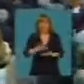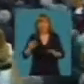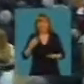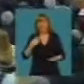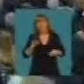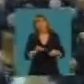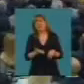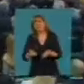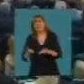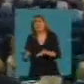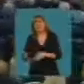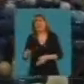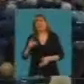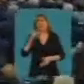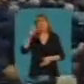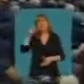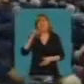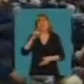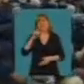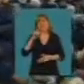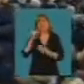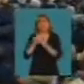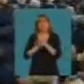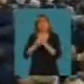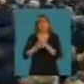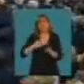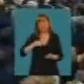arquitecto Julio De Viro.